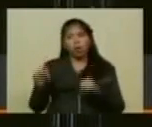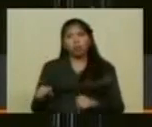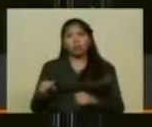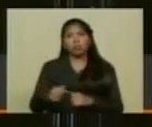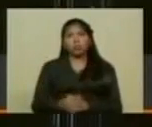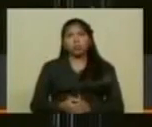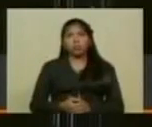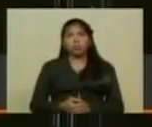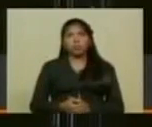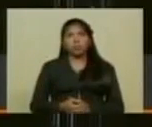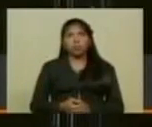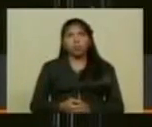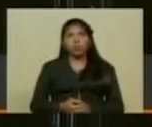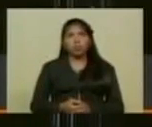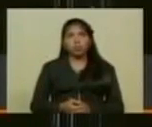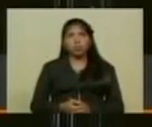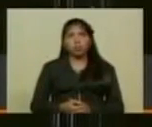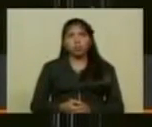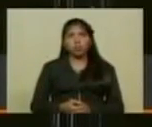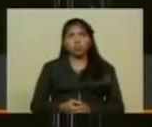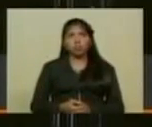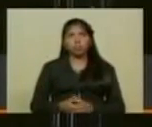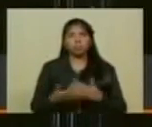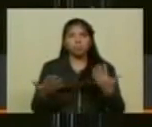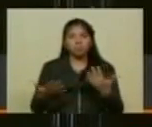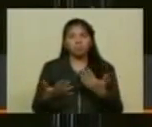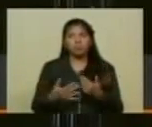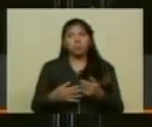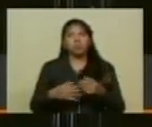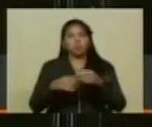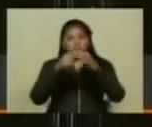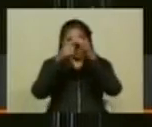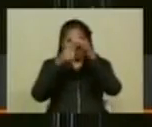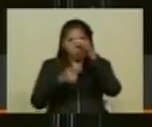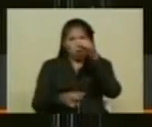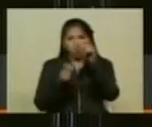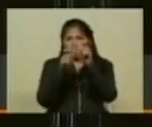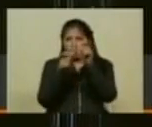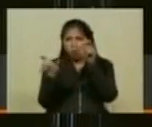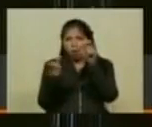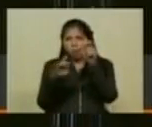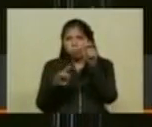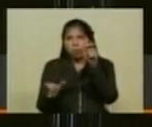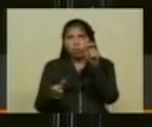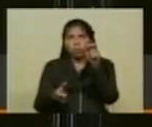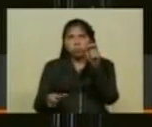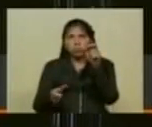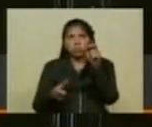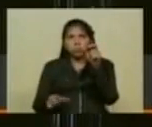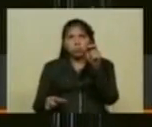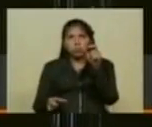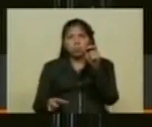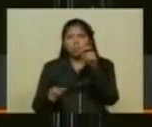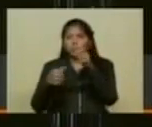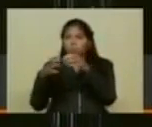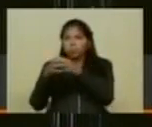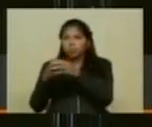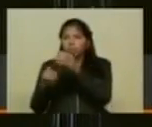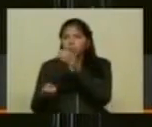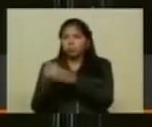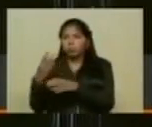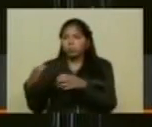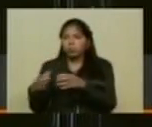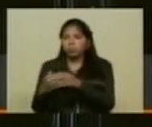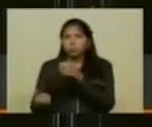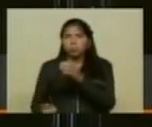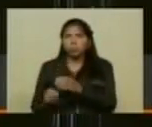que, sin lugar a dudas, es una columna vertebral de la estabilidad y la integridad de nuestra